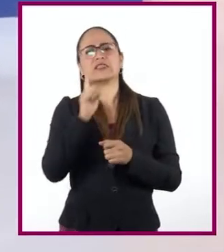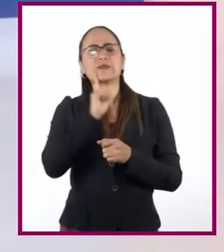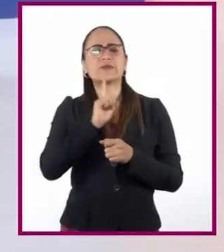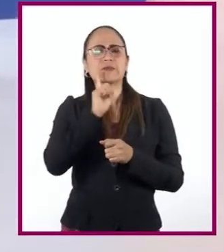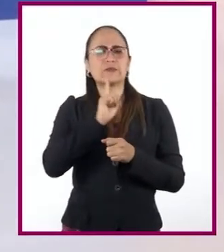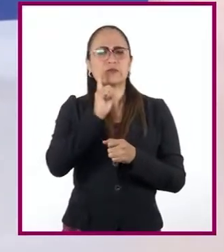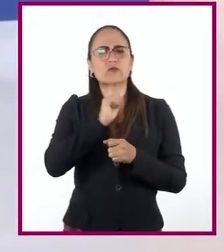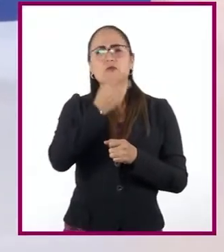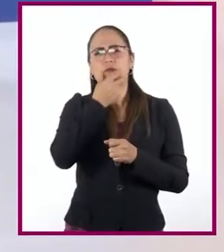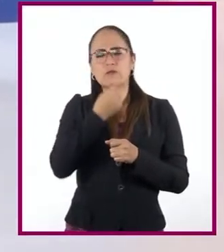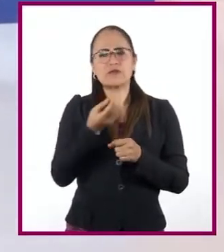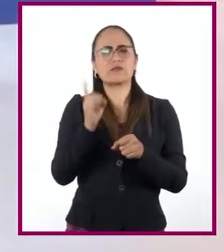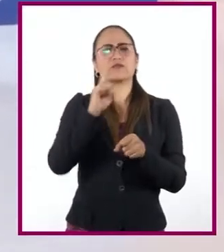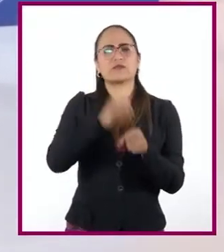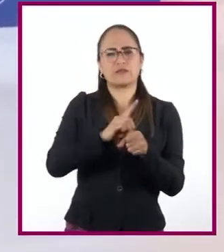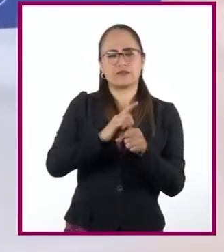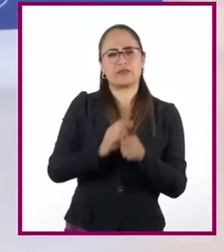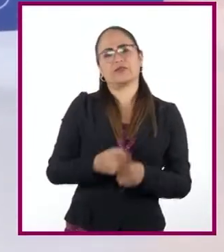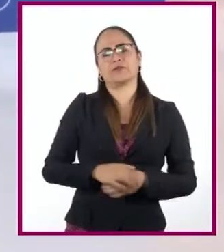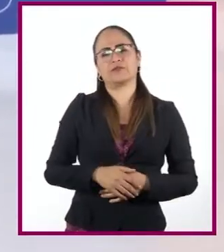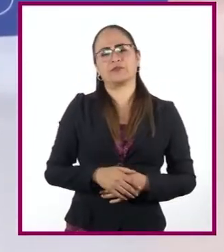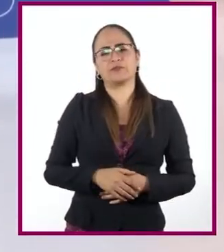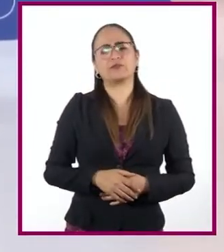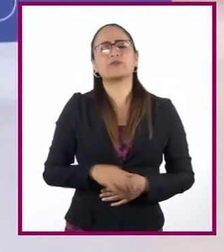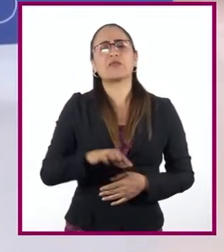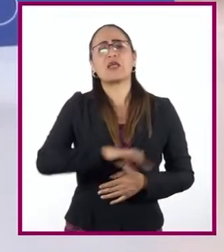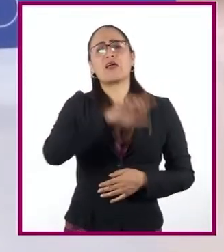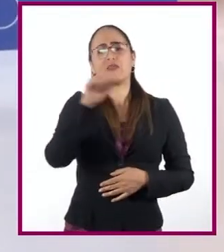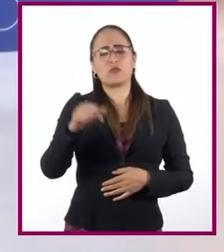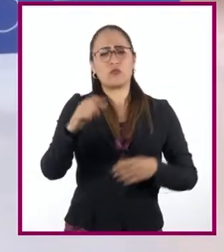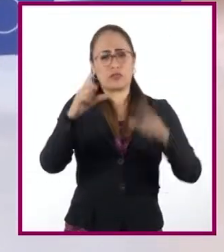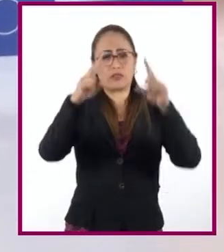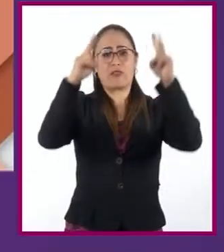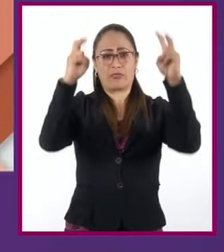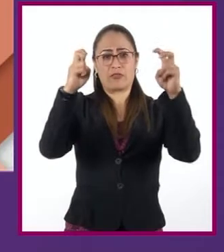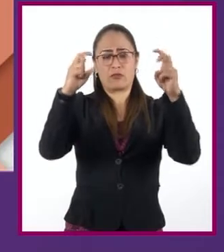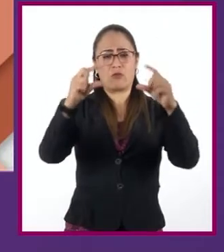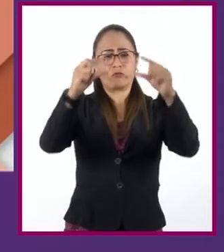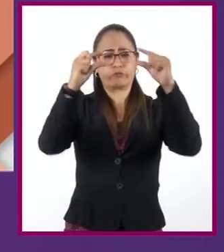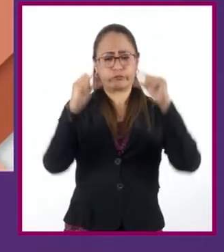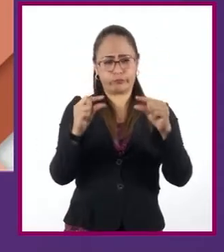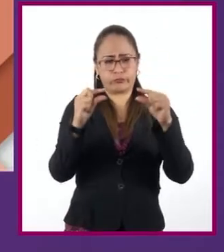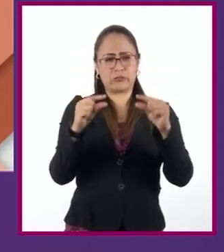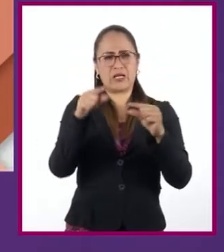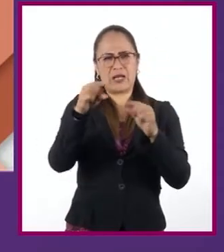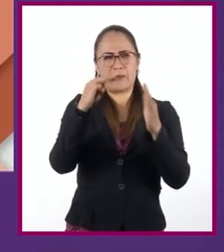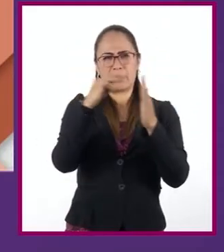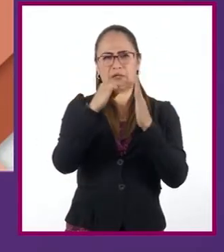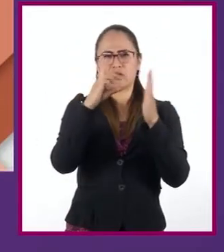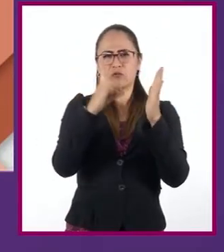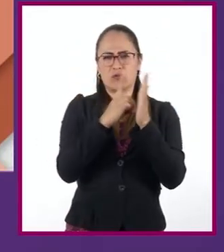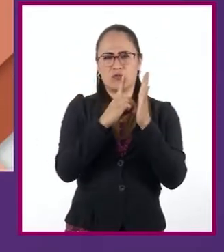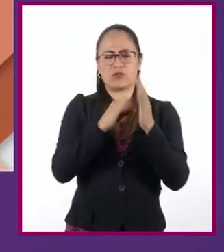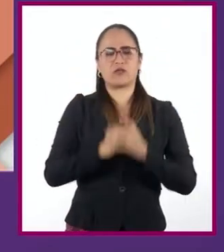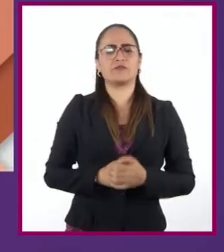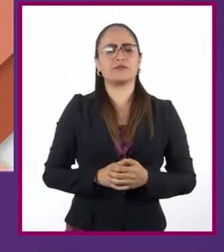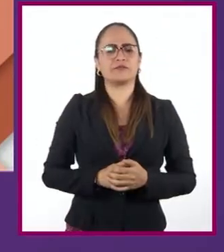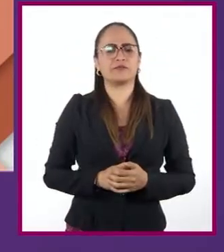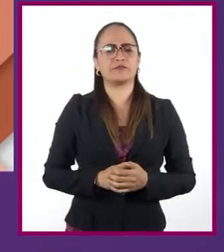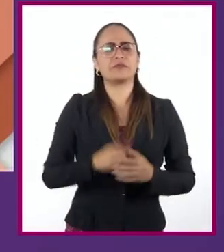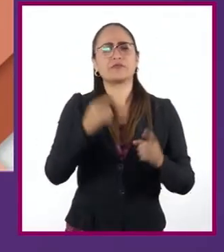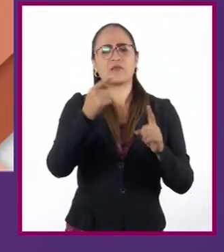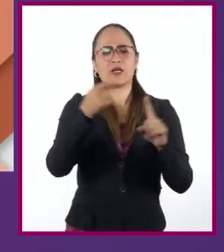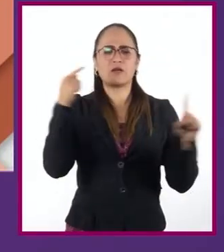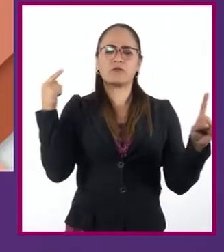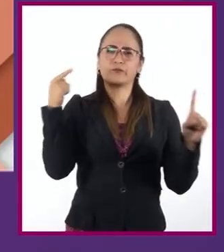Después del título, observamos que aparece una sección o subtítulo llamado Metodología. En el caso del informe